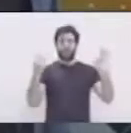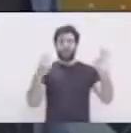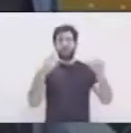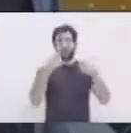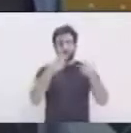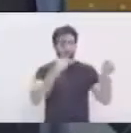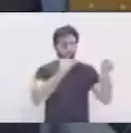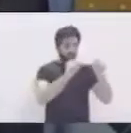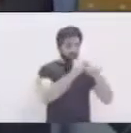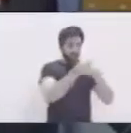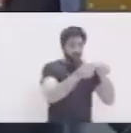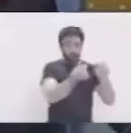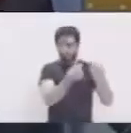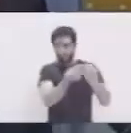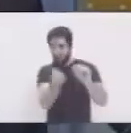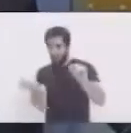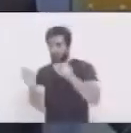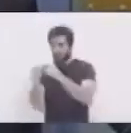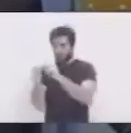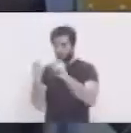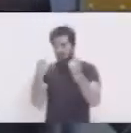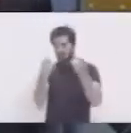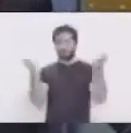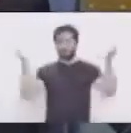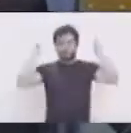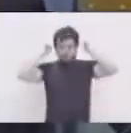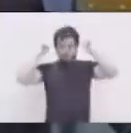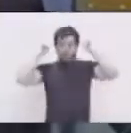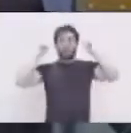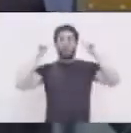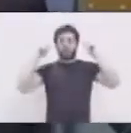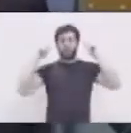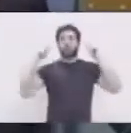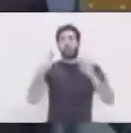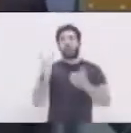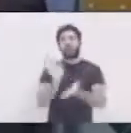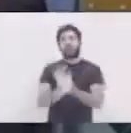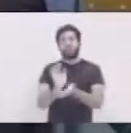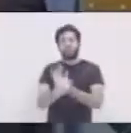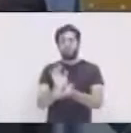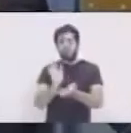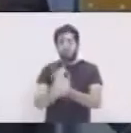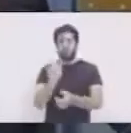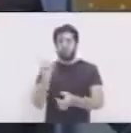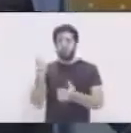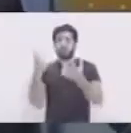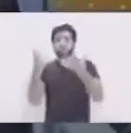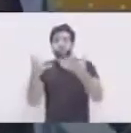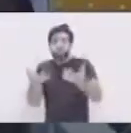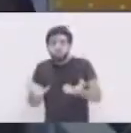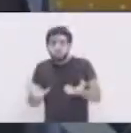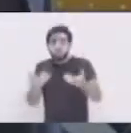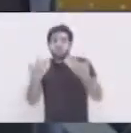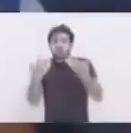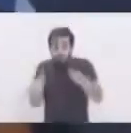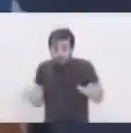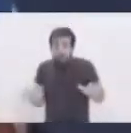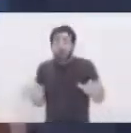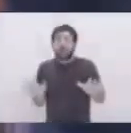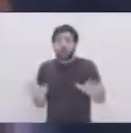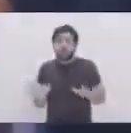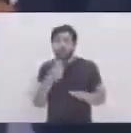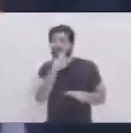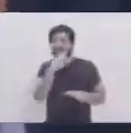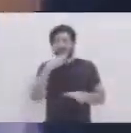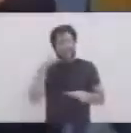pedacito de lana para poderla poner. La tenemos que dejar secar, pero acá tenemos una ya terminada nosotros para que ustedes